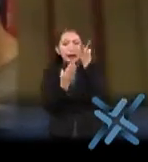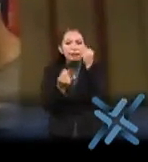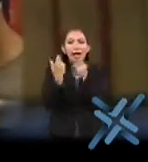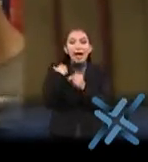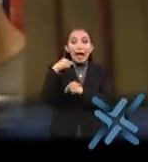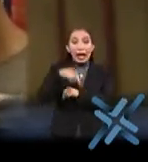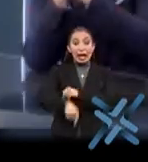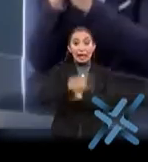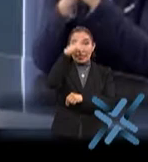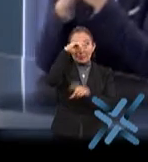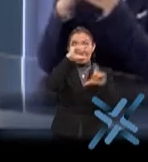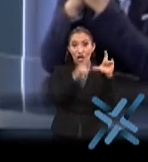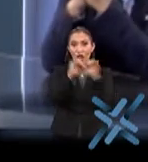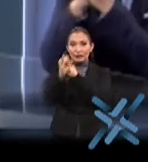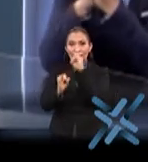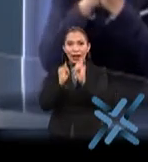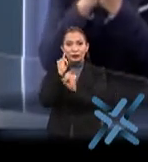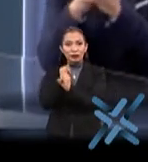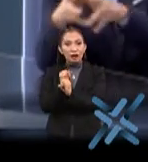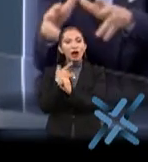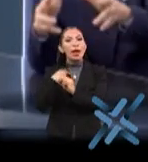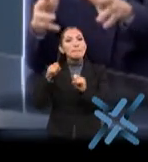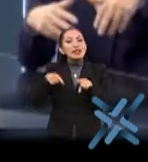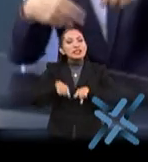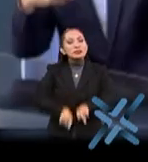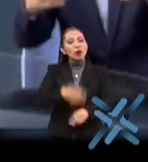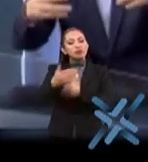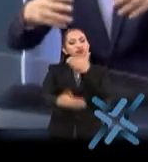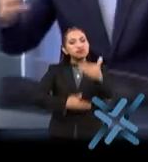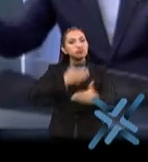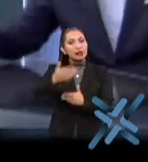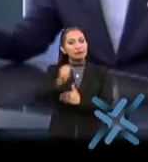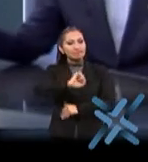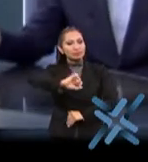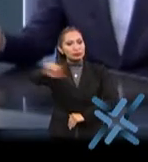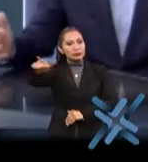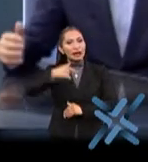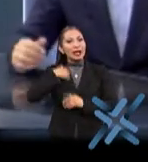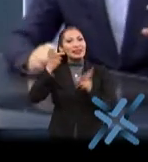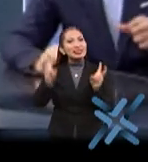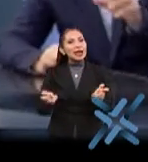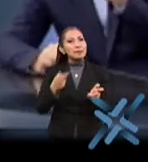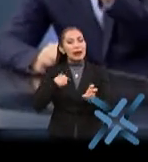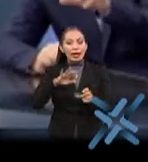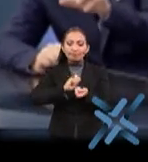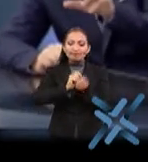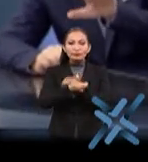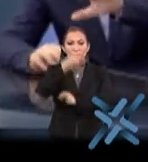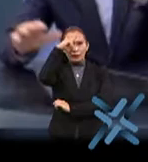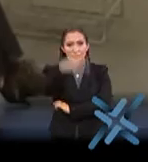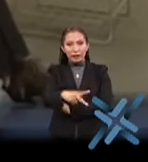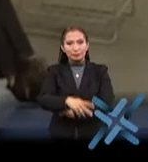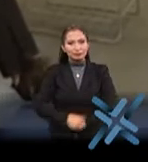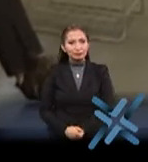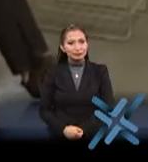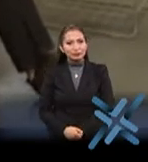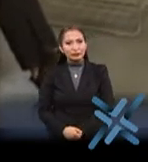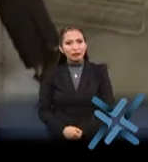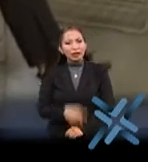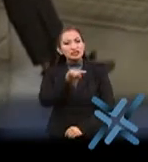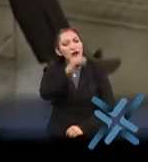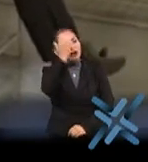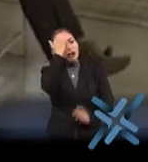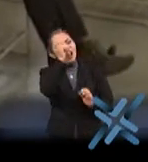a nivel nacional e internacional, a la par de los avances más destacados en la materia que transforman a México.